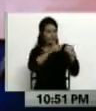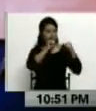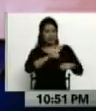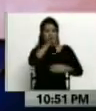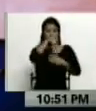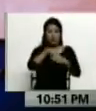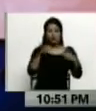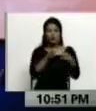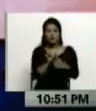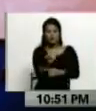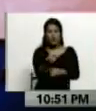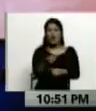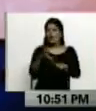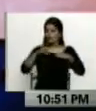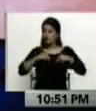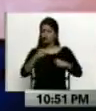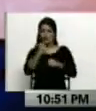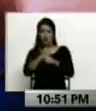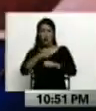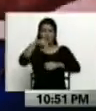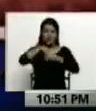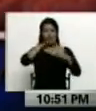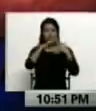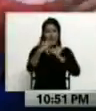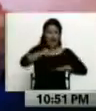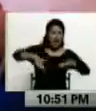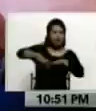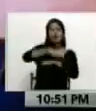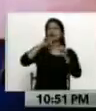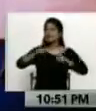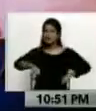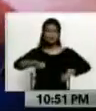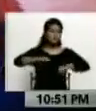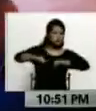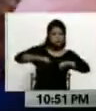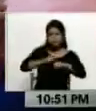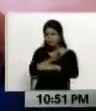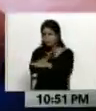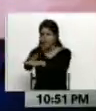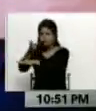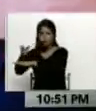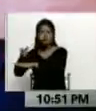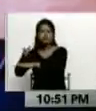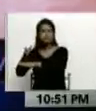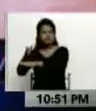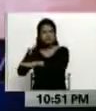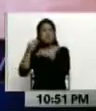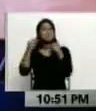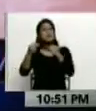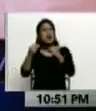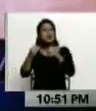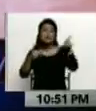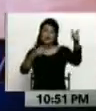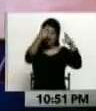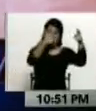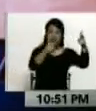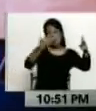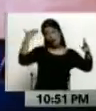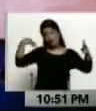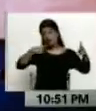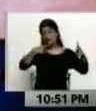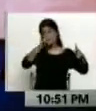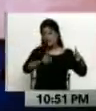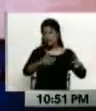está asumiendo su rol en el partido está asumiendo su rol en los barrios andamos desplegados en la calle donde otros no llegan para asumir lo que